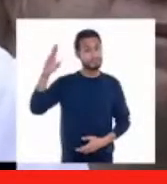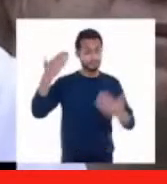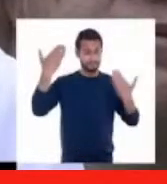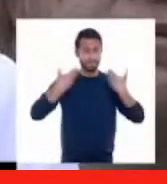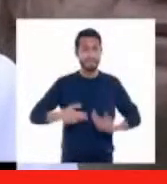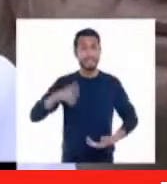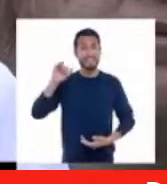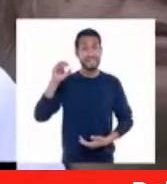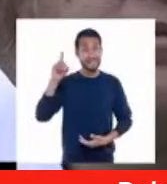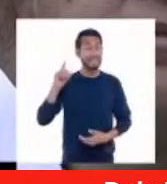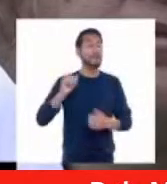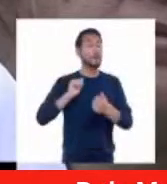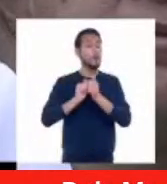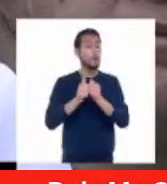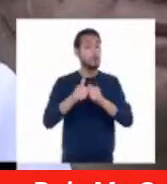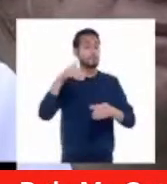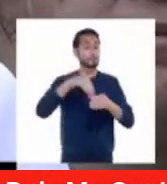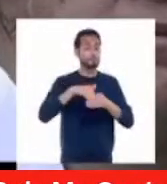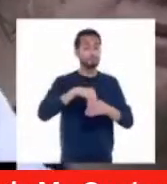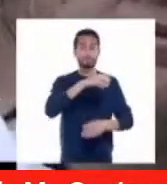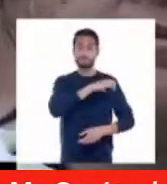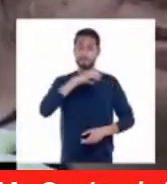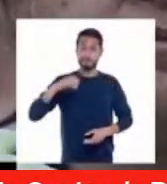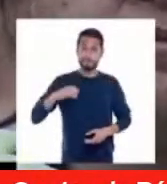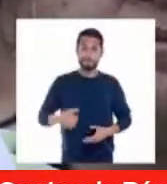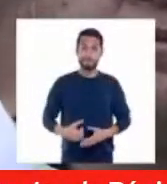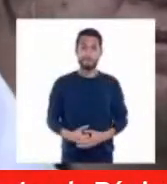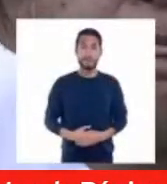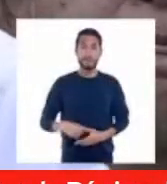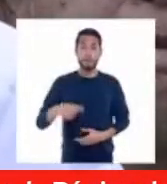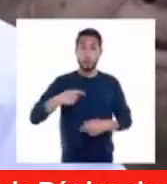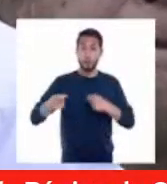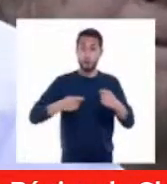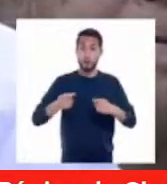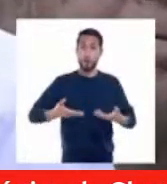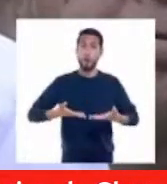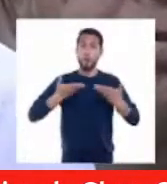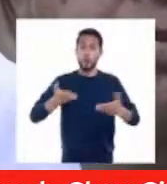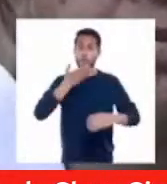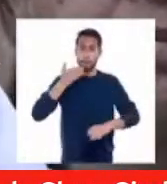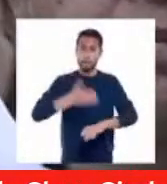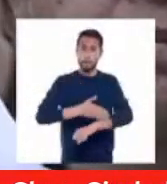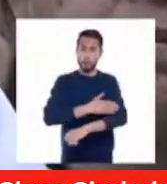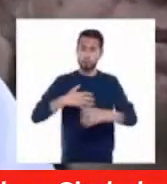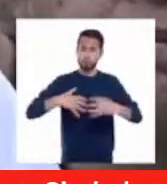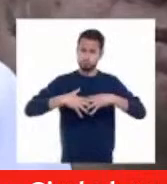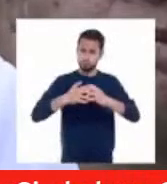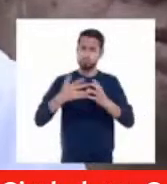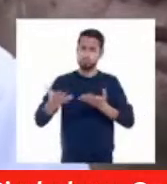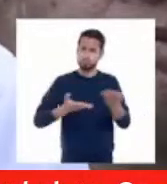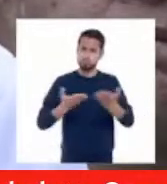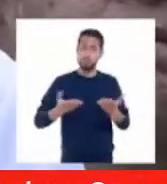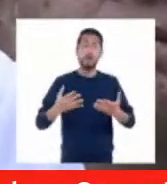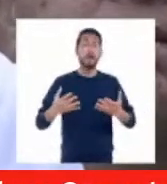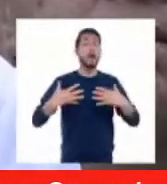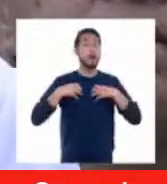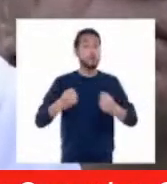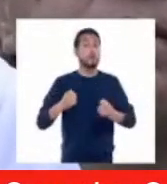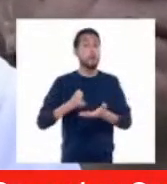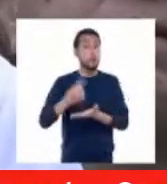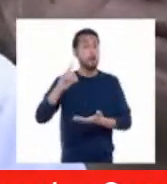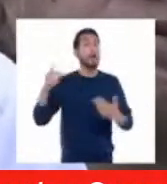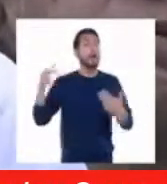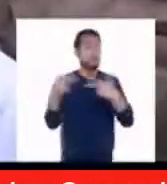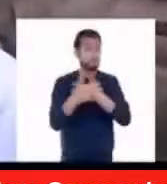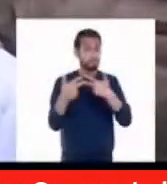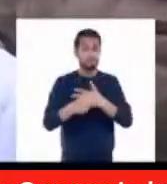Hola, soy Richard Antón, candidato a gobierno regional del Callao. En mi gestión vamos a mejorar la infraestructura en salud,